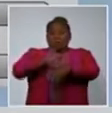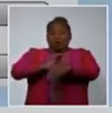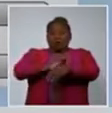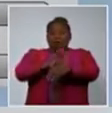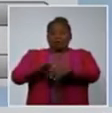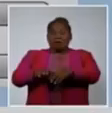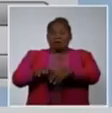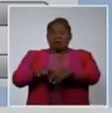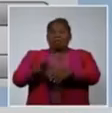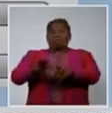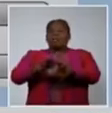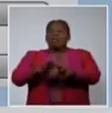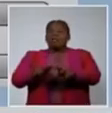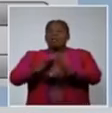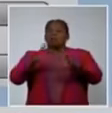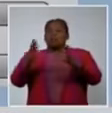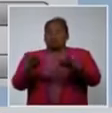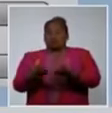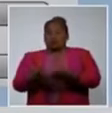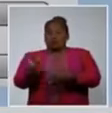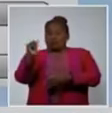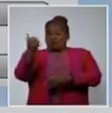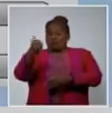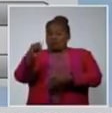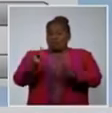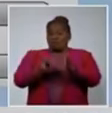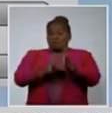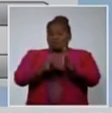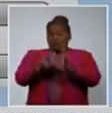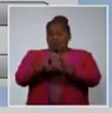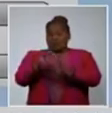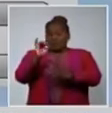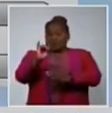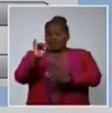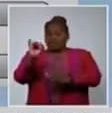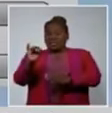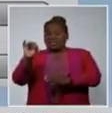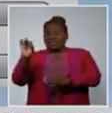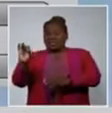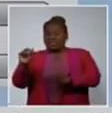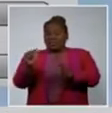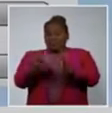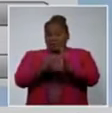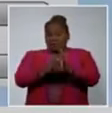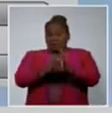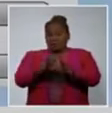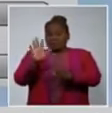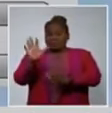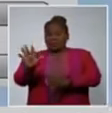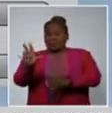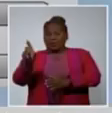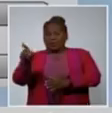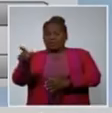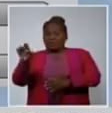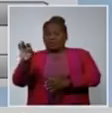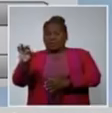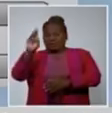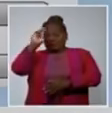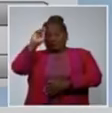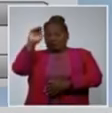10 mil 9 667 mil 517 casos activos y